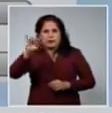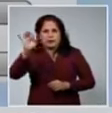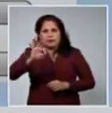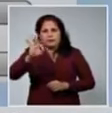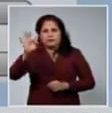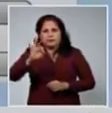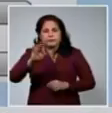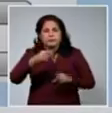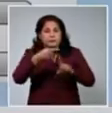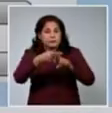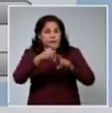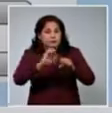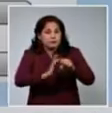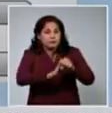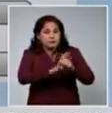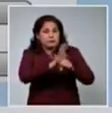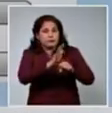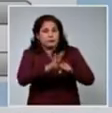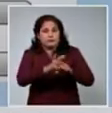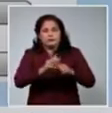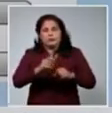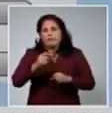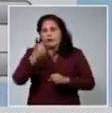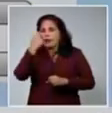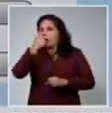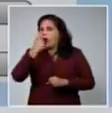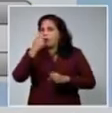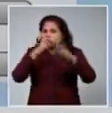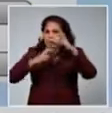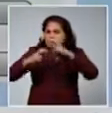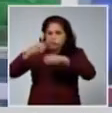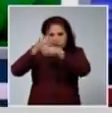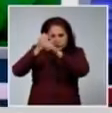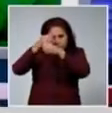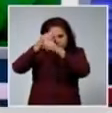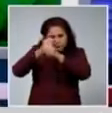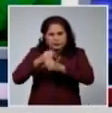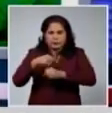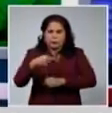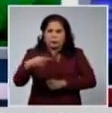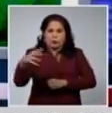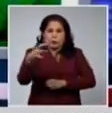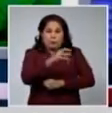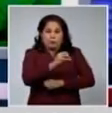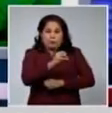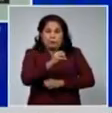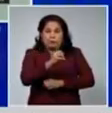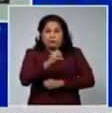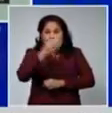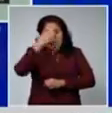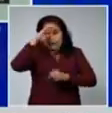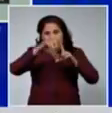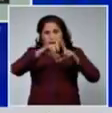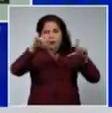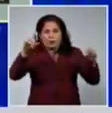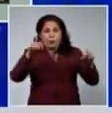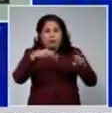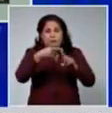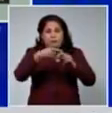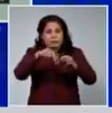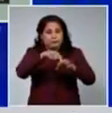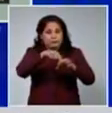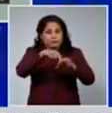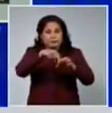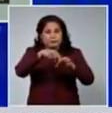positividad de las muestras analizadas de todas las provincias del municipio especial